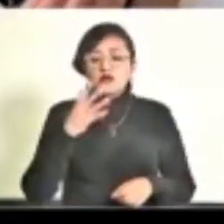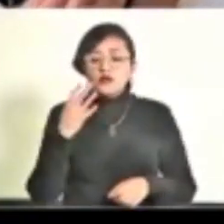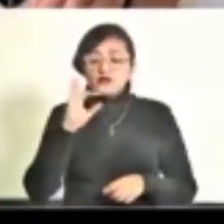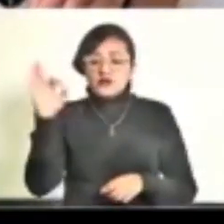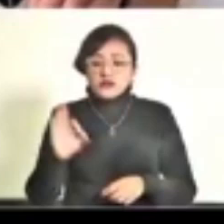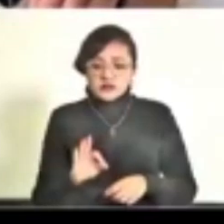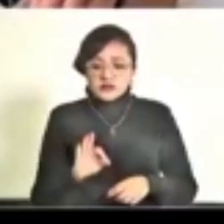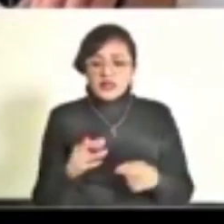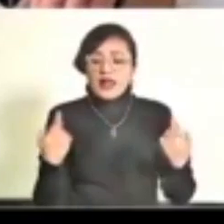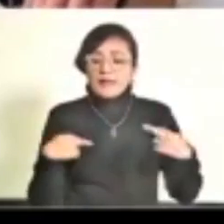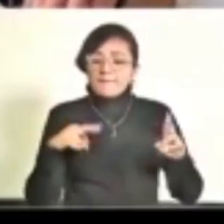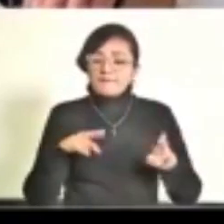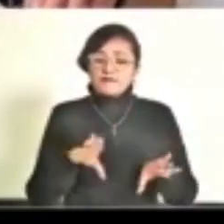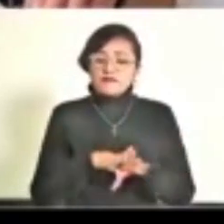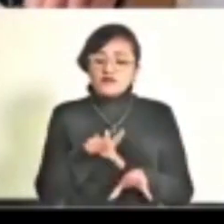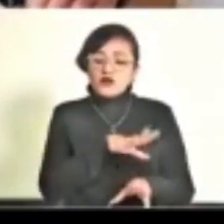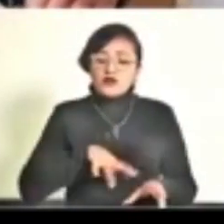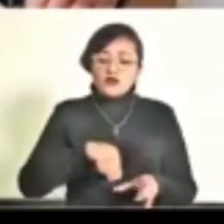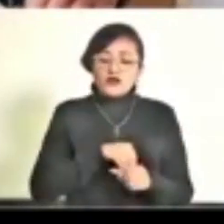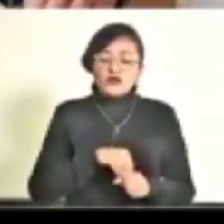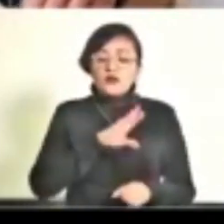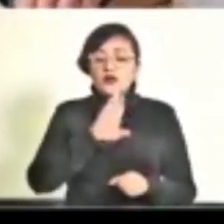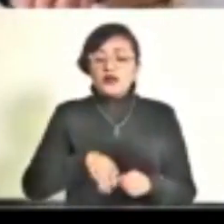por ciento de la población total fallecida hasta el momento